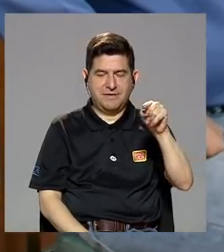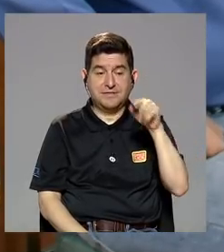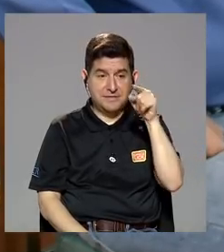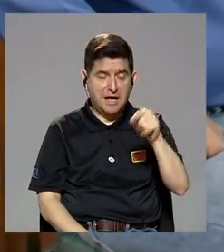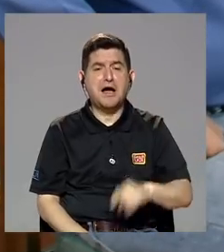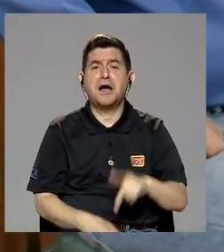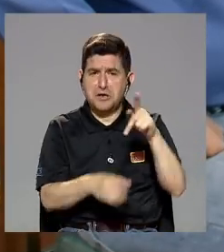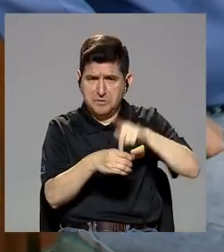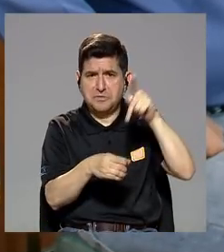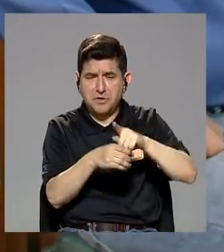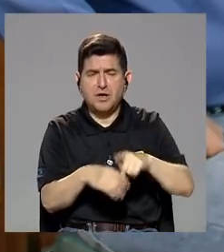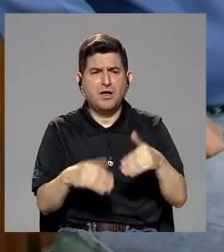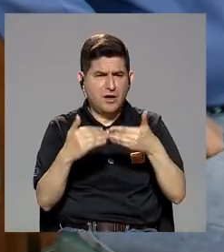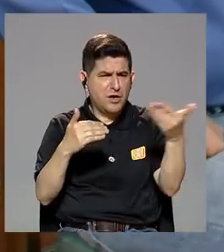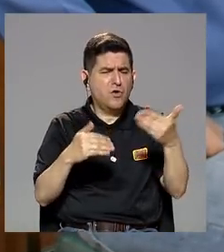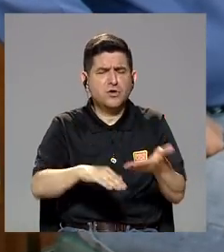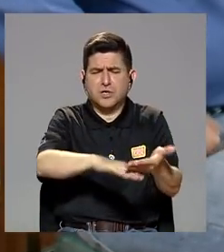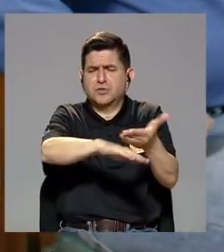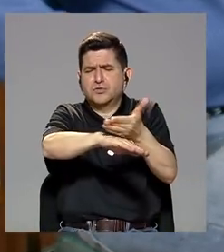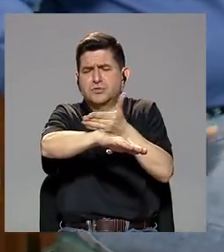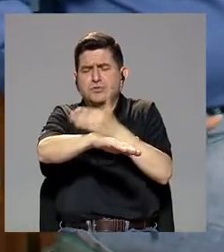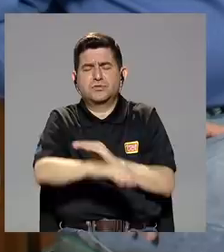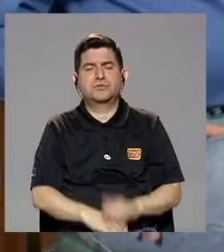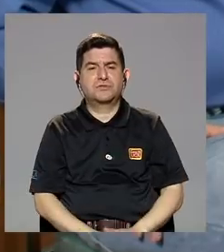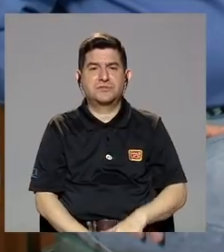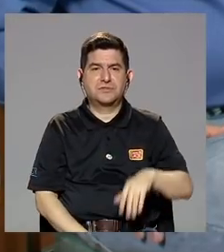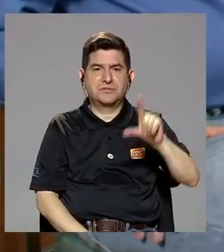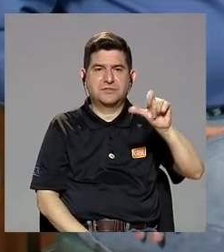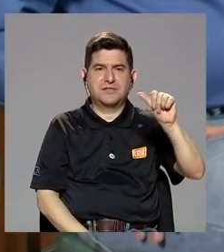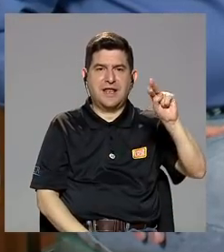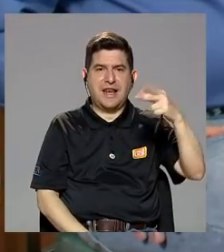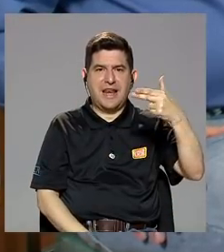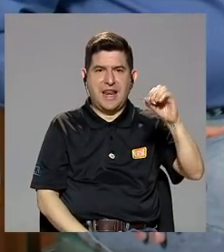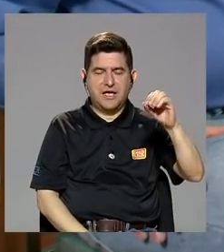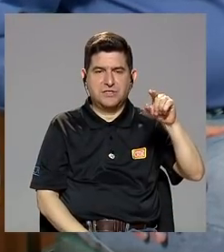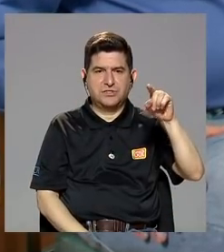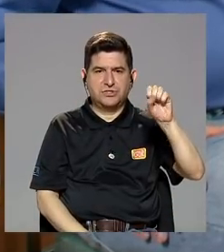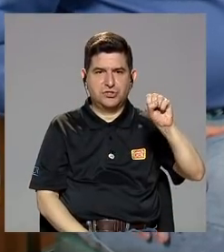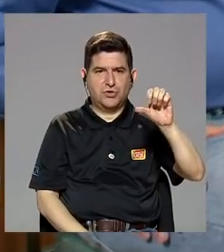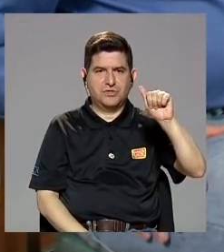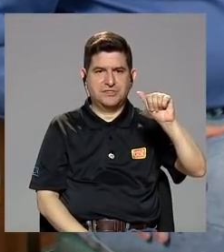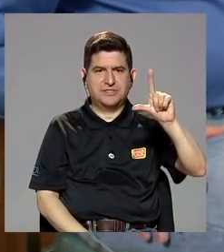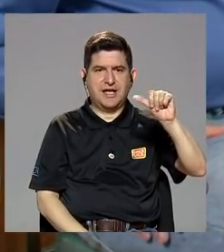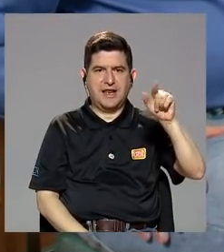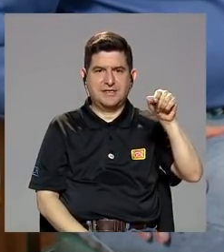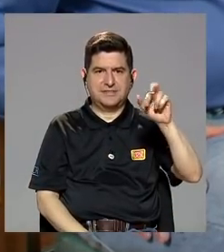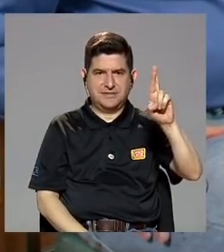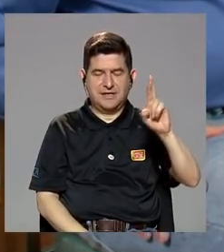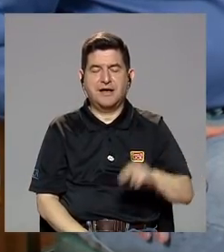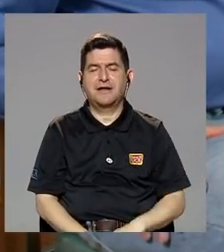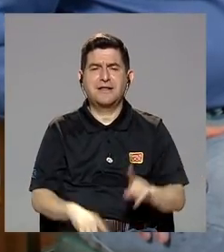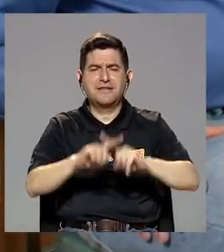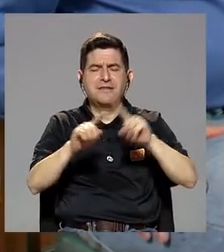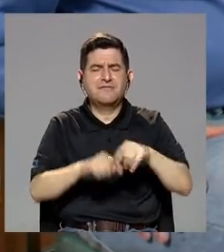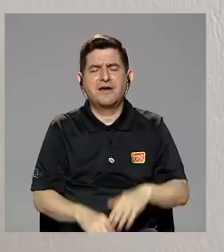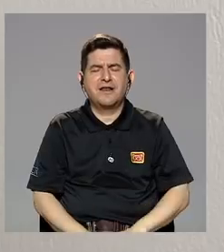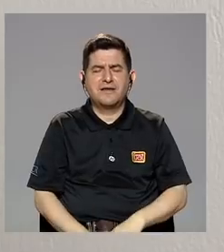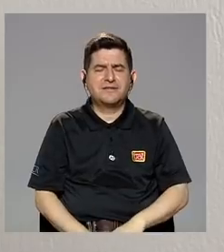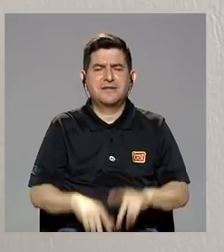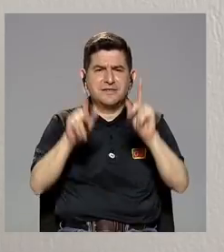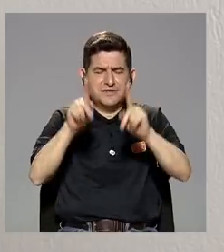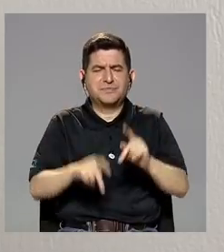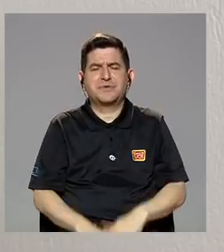pasó por ahí y ya la cosa fue creciendo lento salazar también en fin y los humoristas que empezaron a llegar después